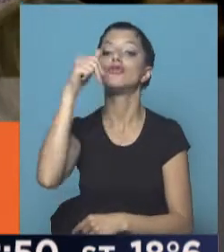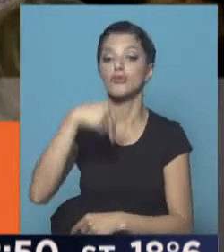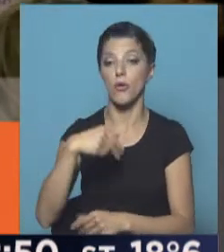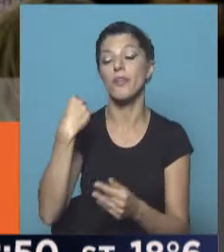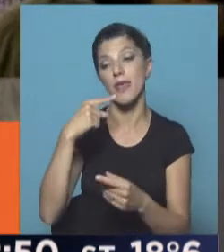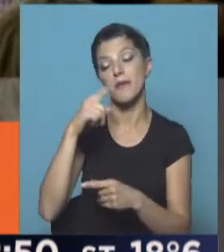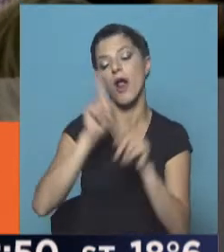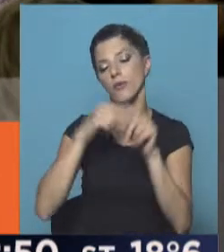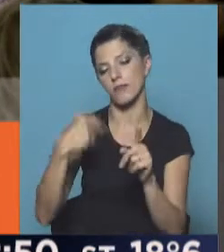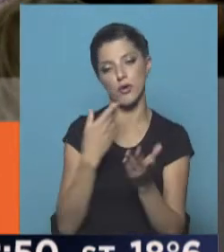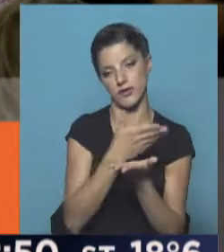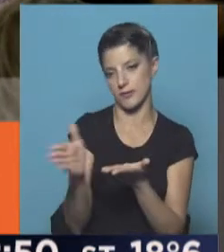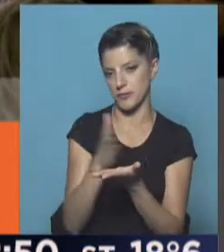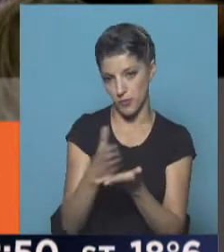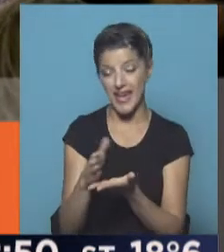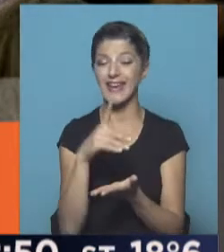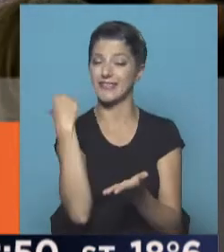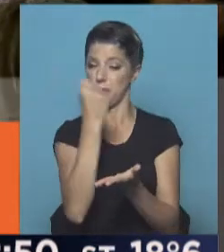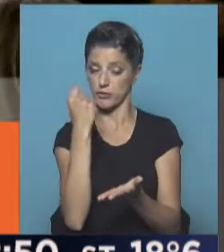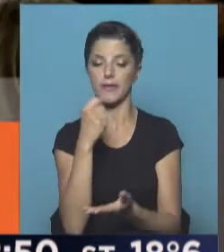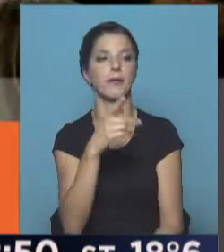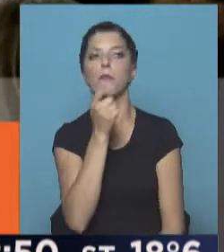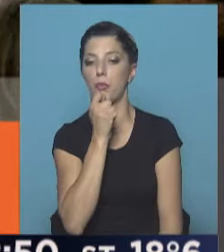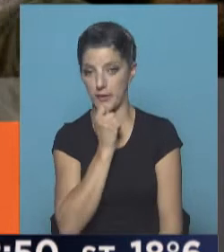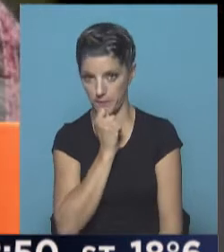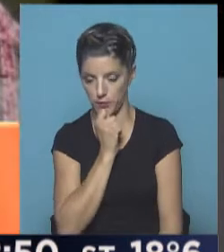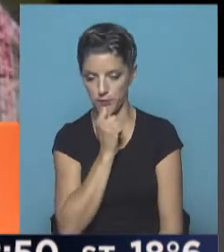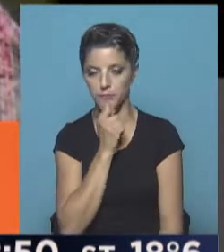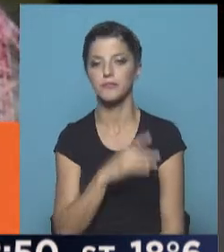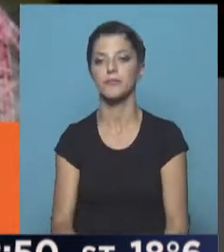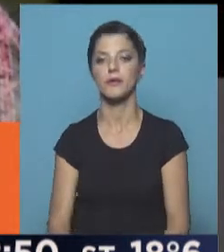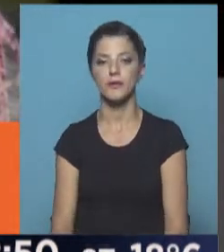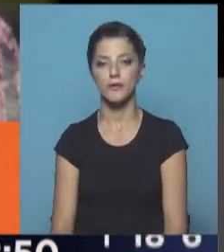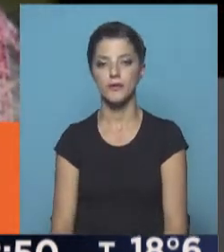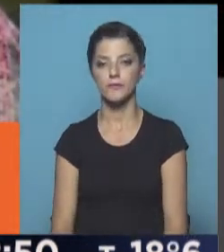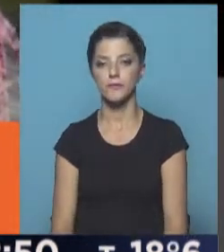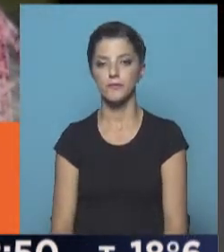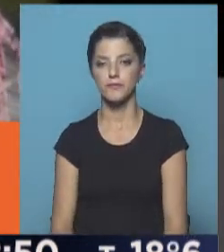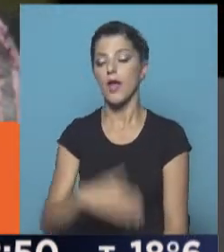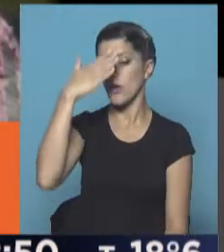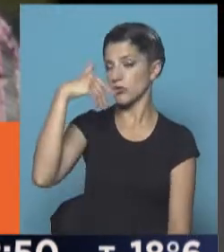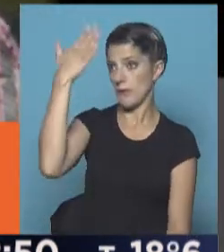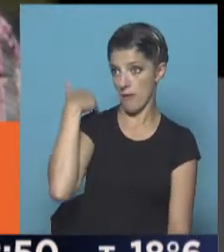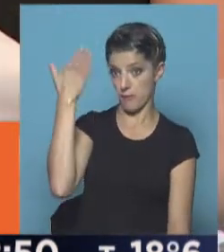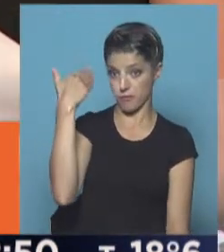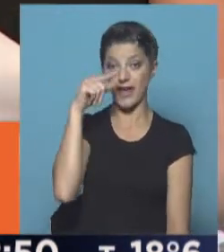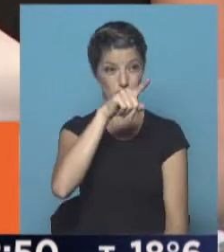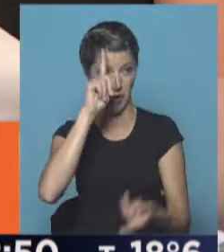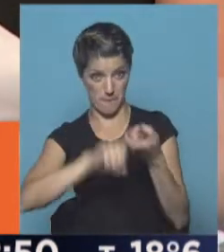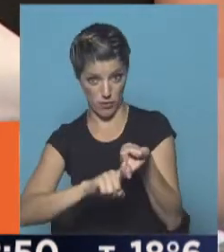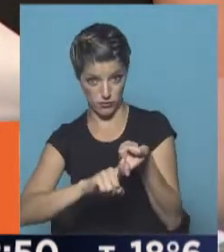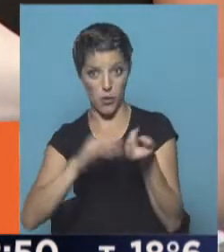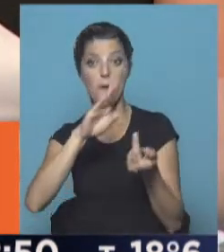par de cosas que son muy serias en el país. Por ejemplo, Clinton en una de las últimas conferencias, Bill Clinton, el expresidente,